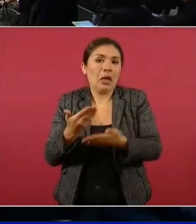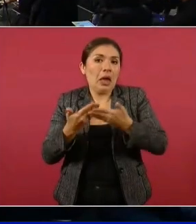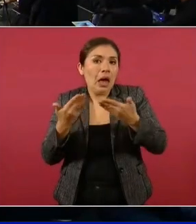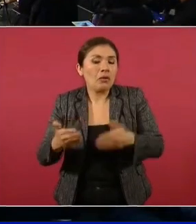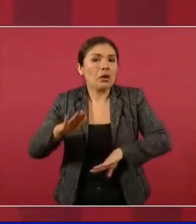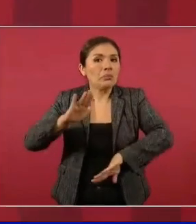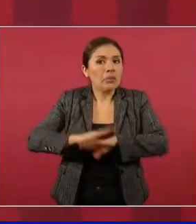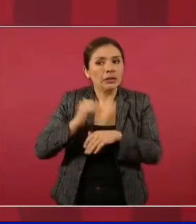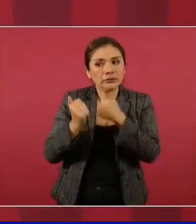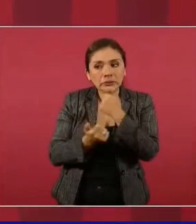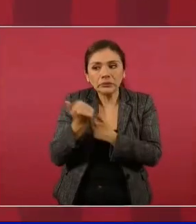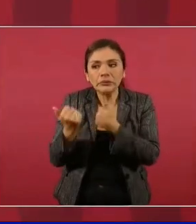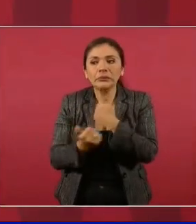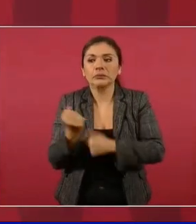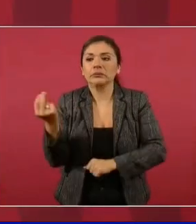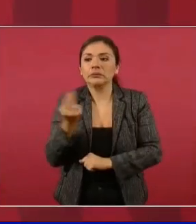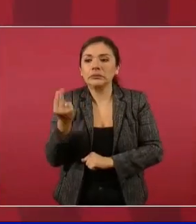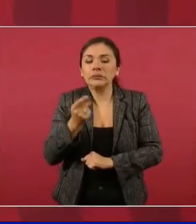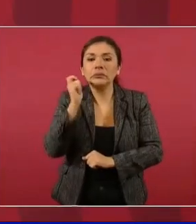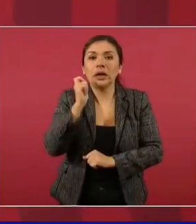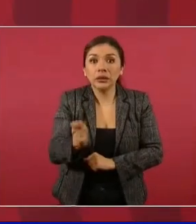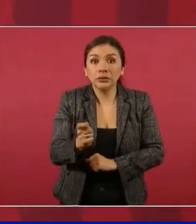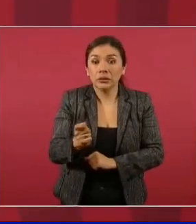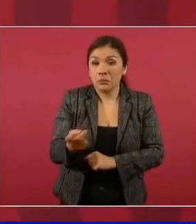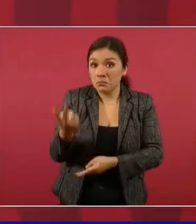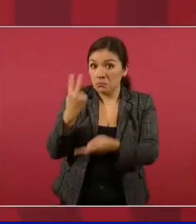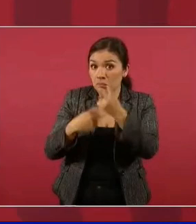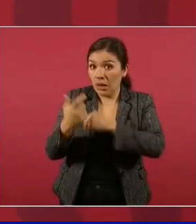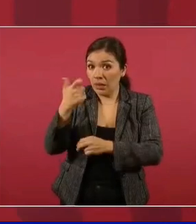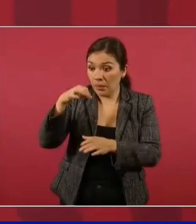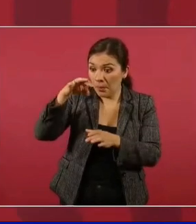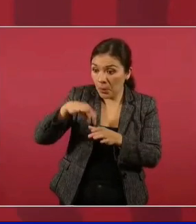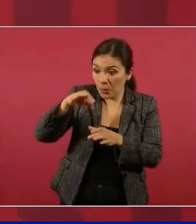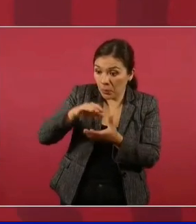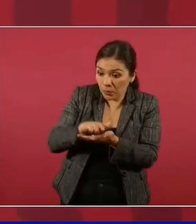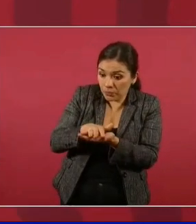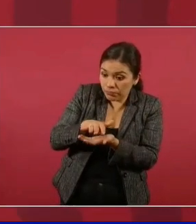procuramos es que todo lo que se va juntando